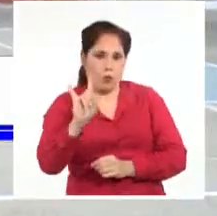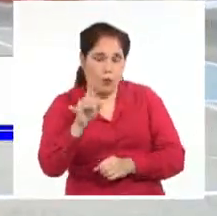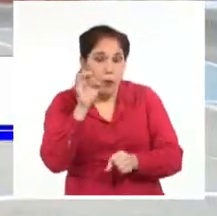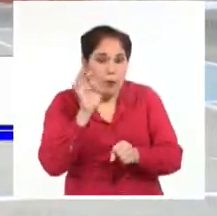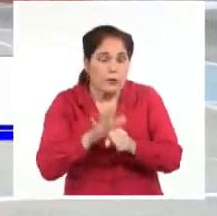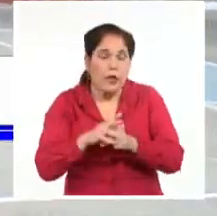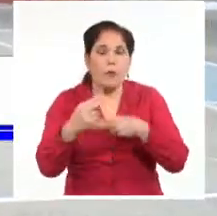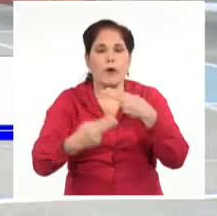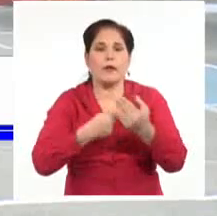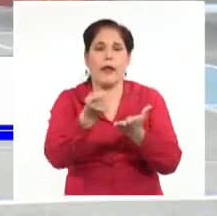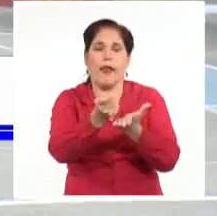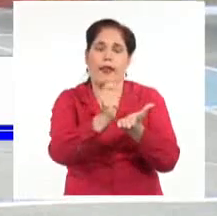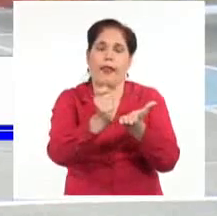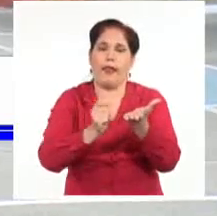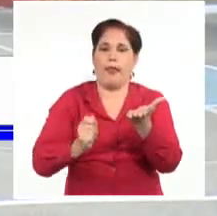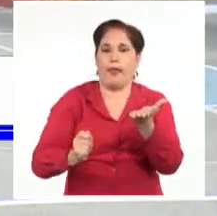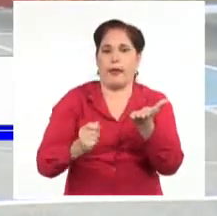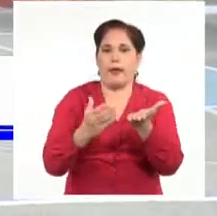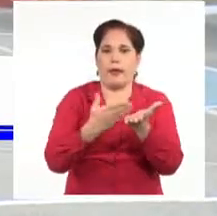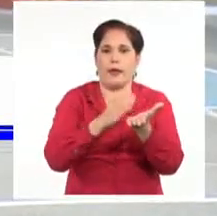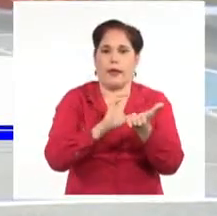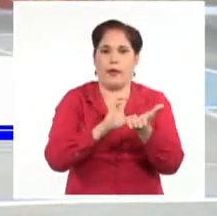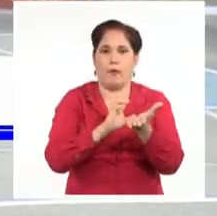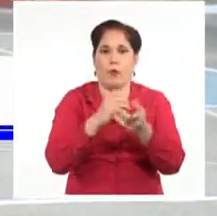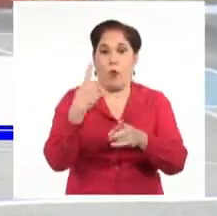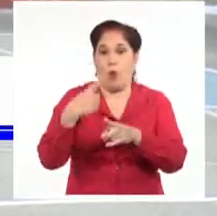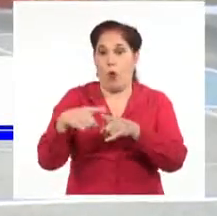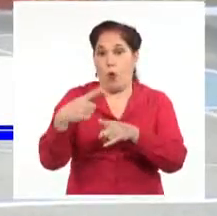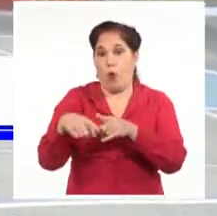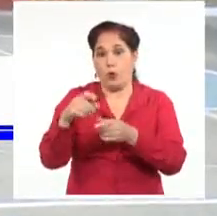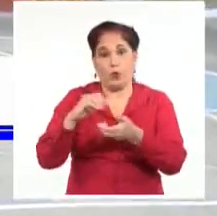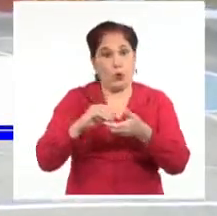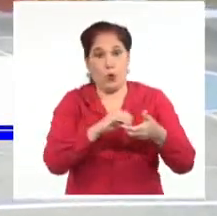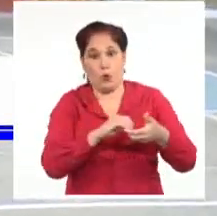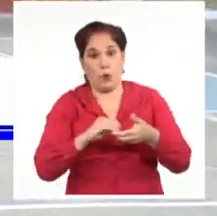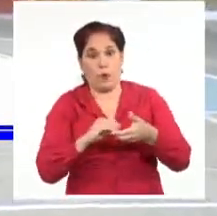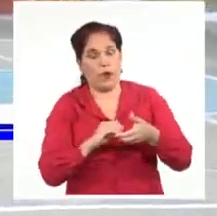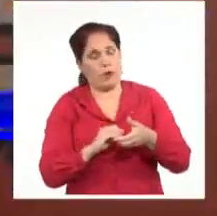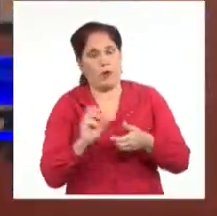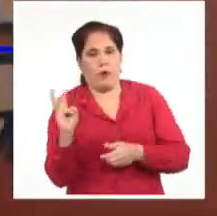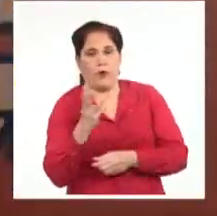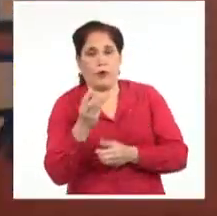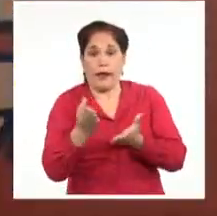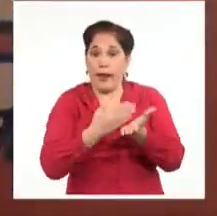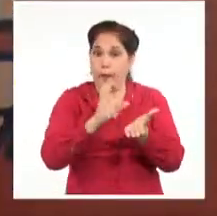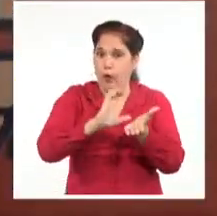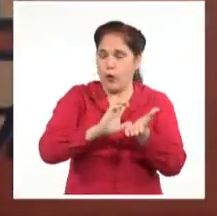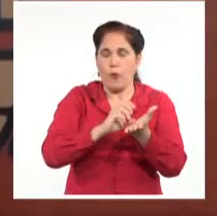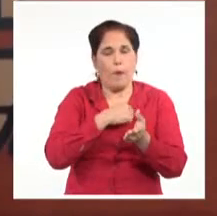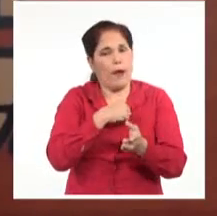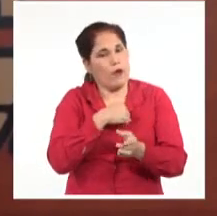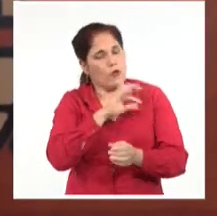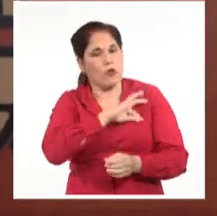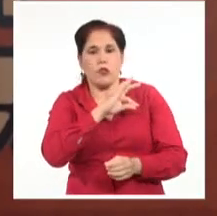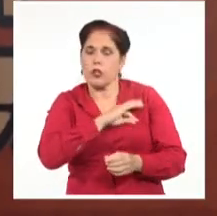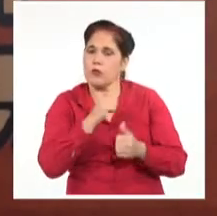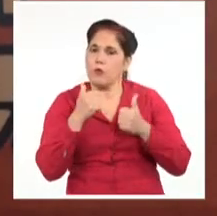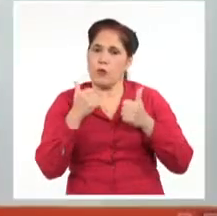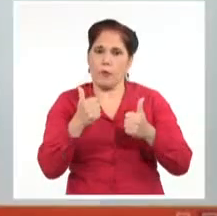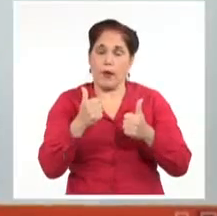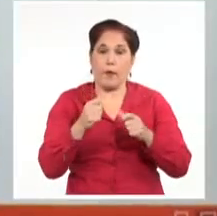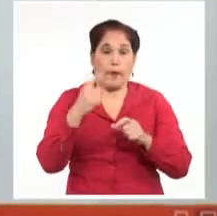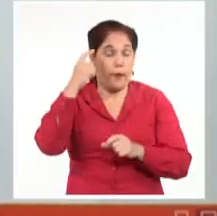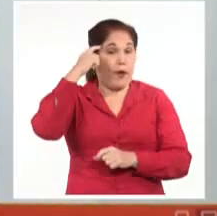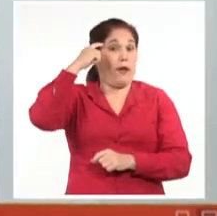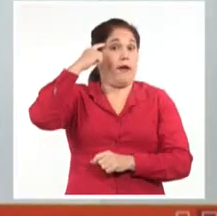el año 19. Otro compañero, Ávila Guerrero y yo. Este libro representa para nosotros mucho, una deuda con